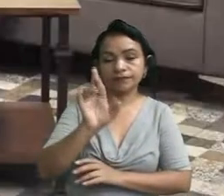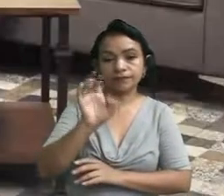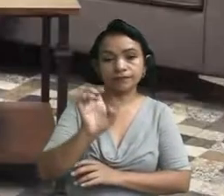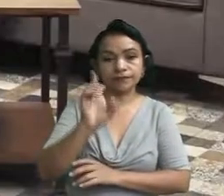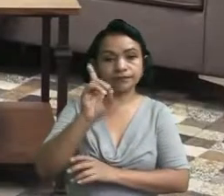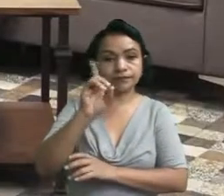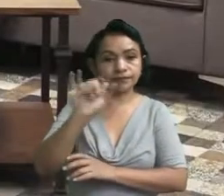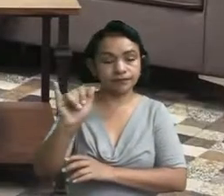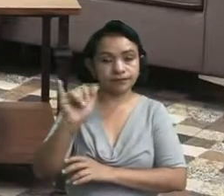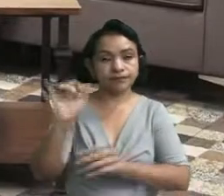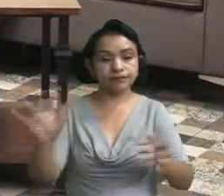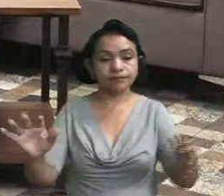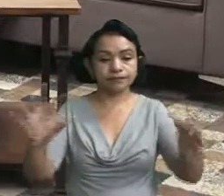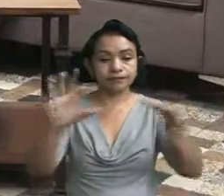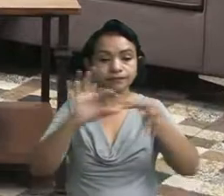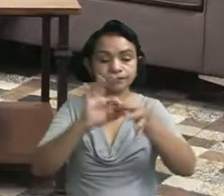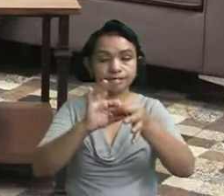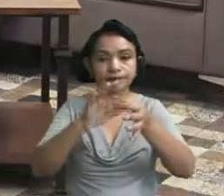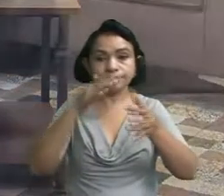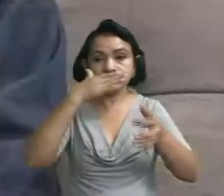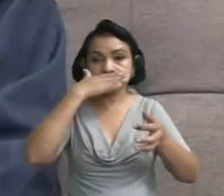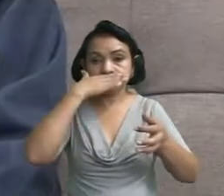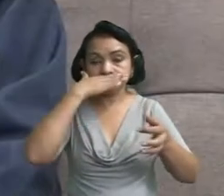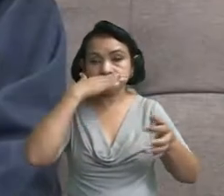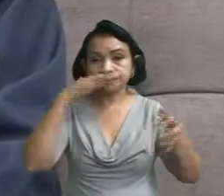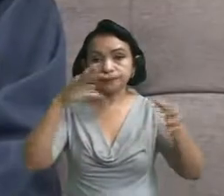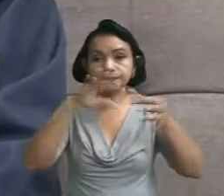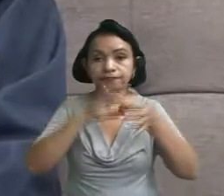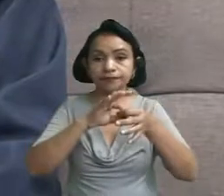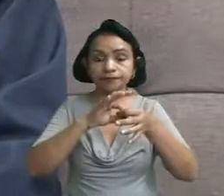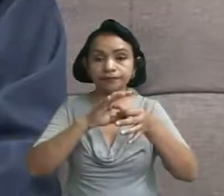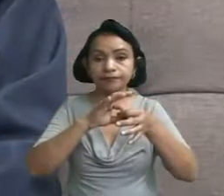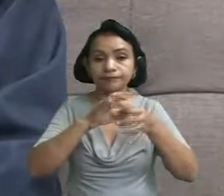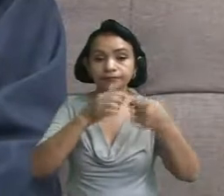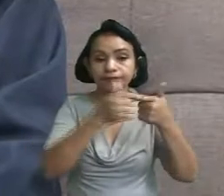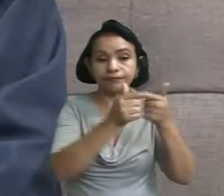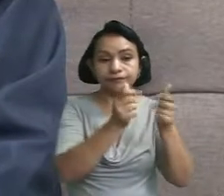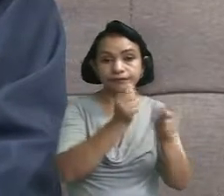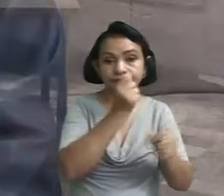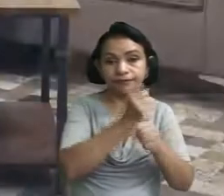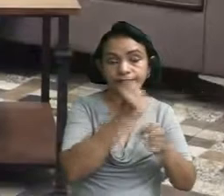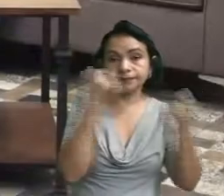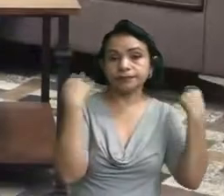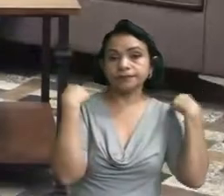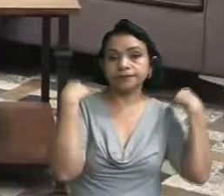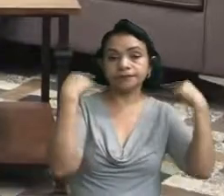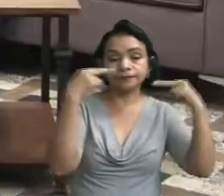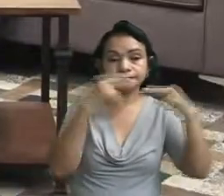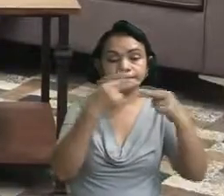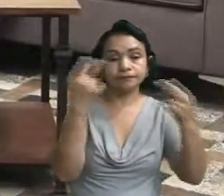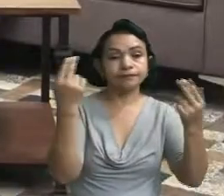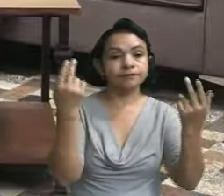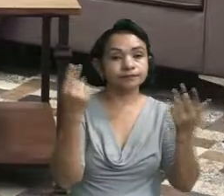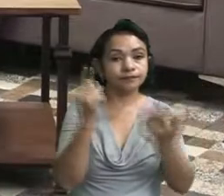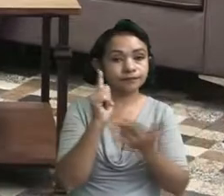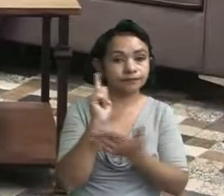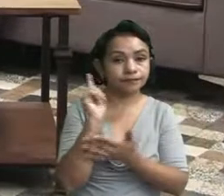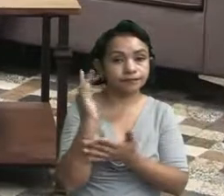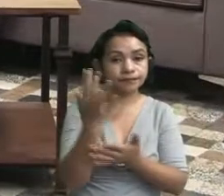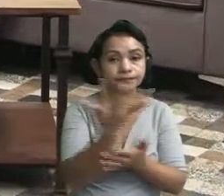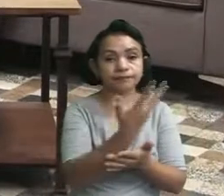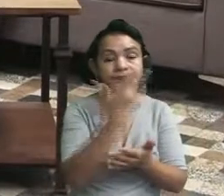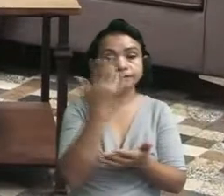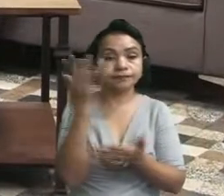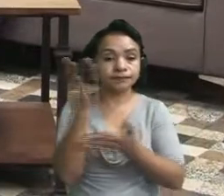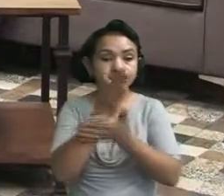diputado de la Alianza del Frente Sandinista de Liberación Nacional, además sindicalista y educador de las universidades de nuestro país. Diputado, muchas gracias